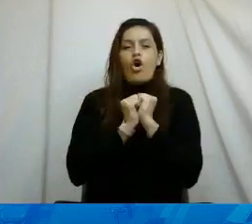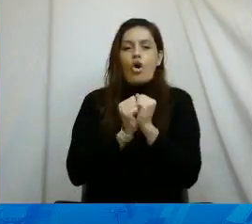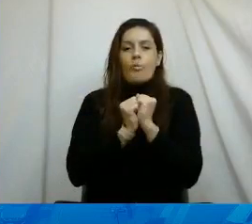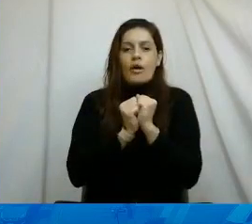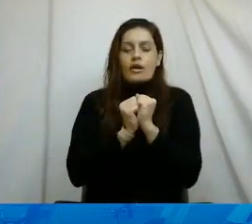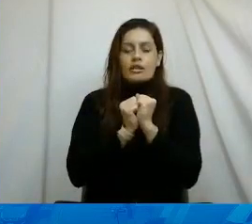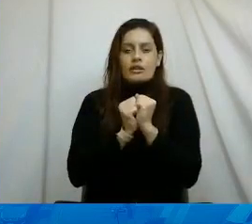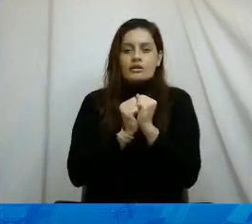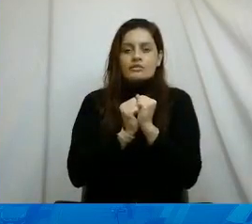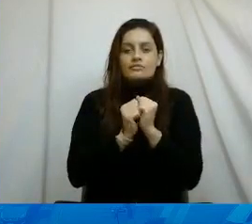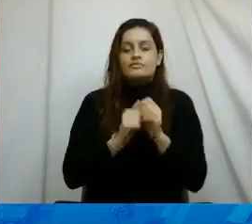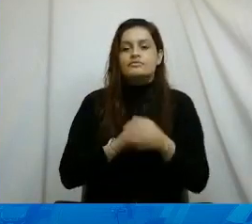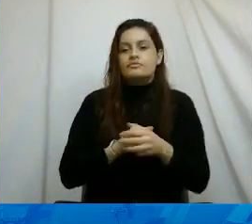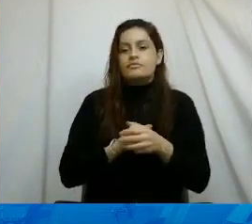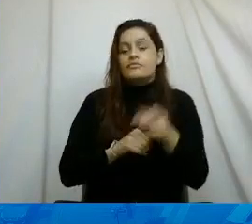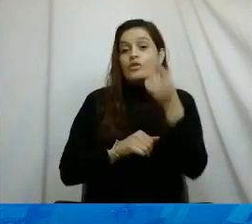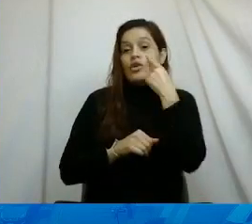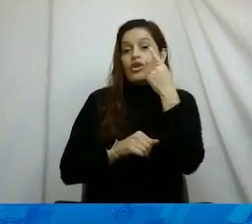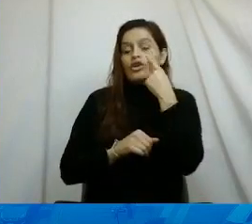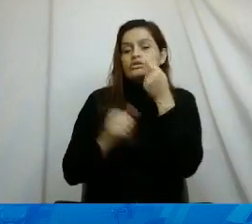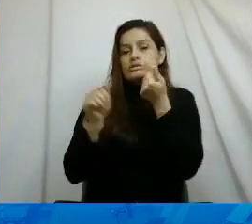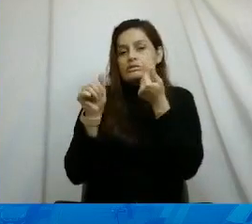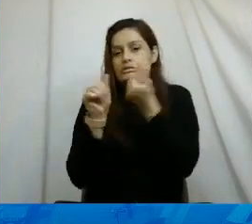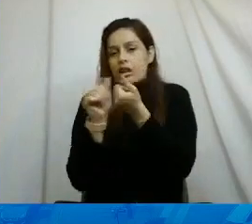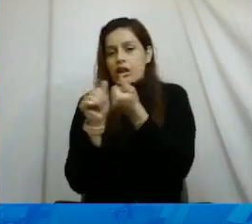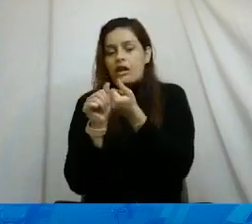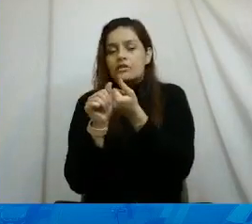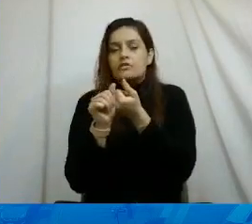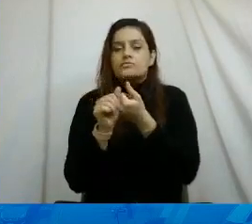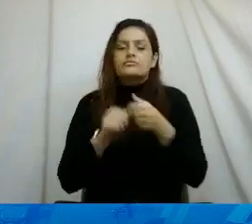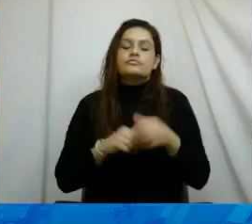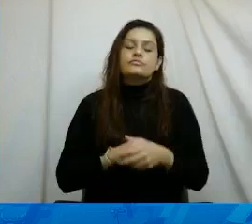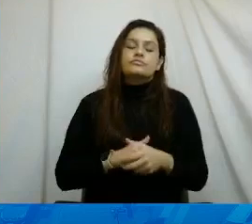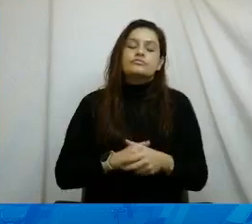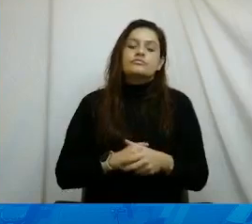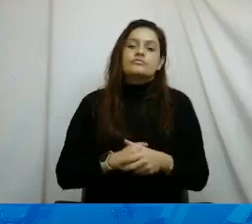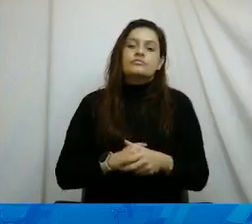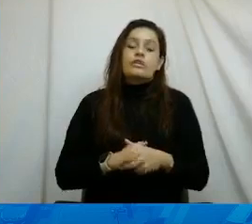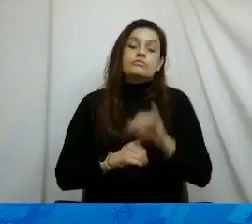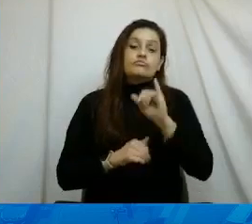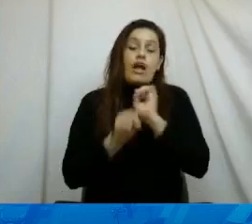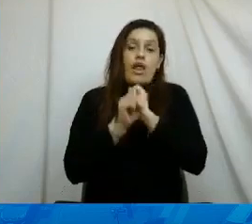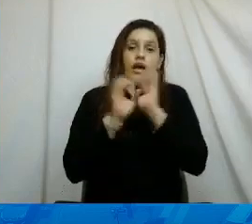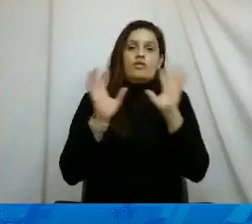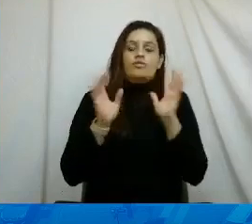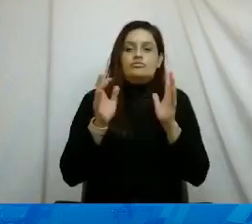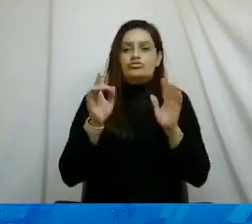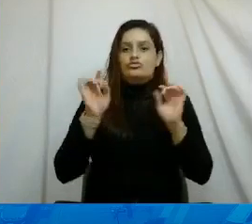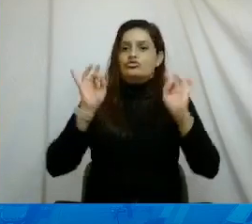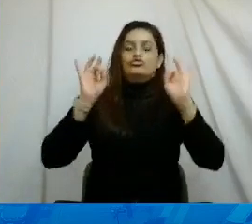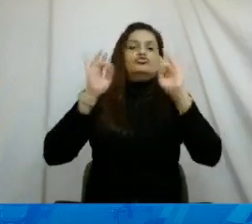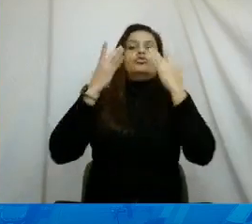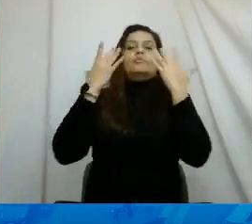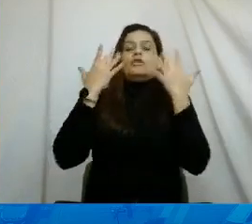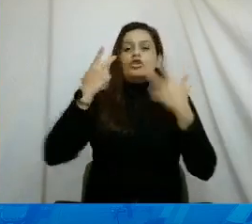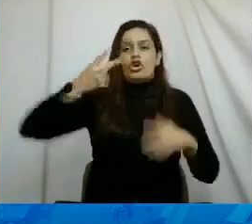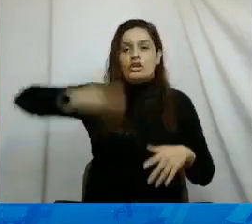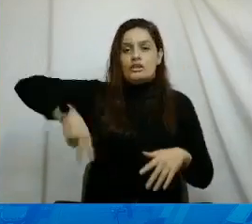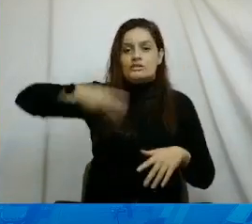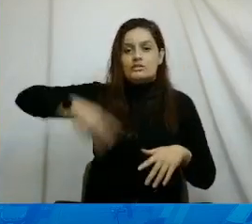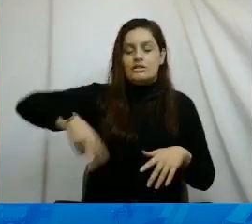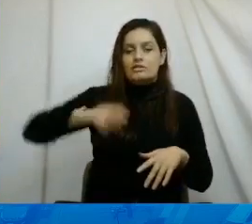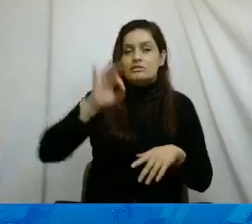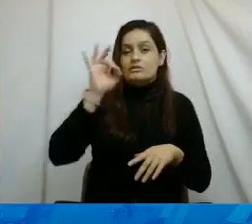pudimos conocer de muy, muy cerca, y que claramente nos impactó mucho la noticia. Estuve el fin de